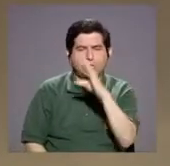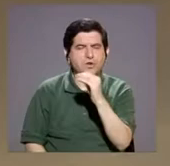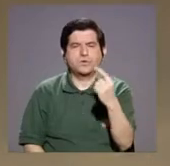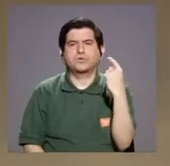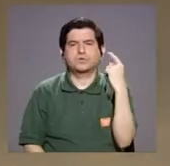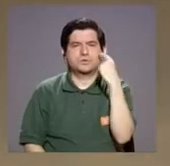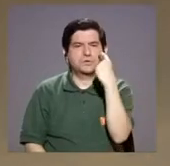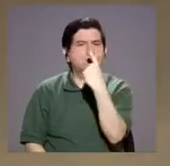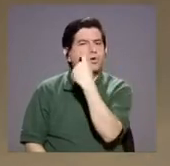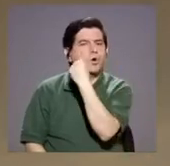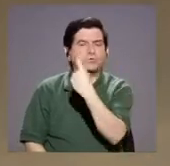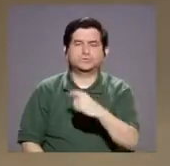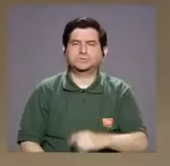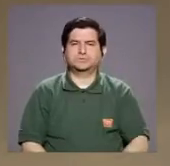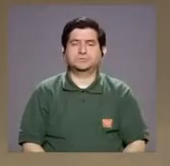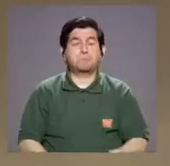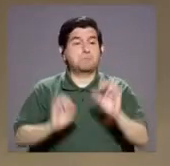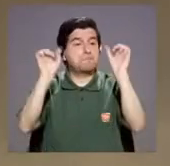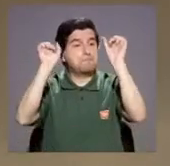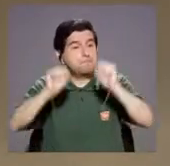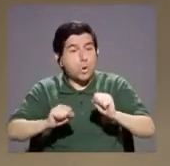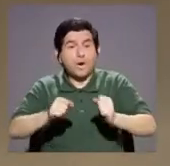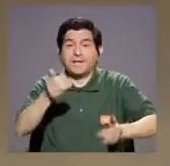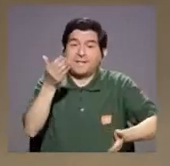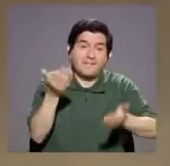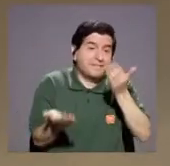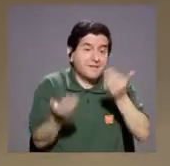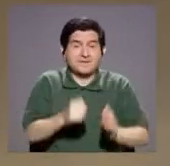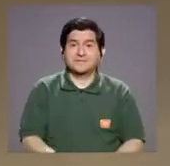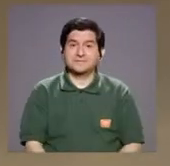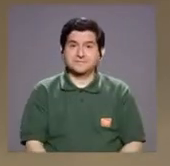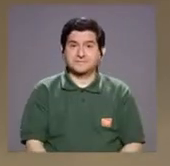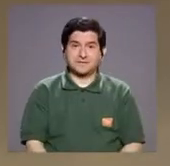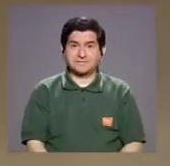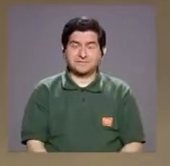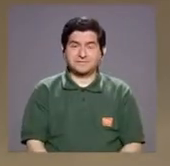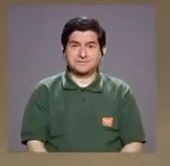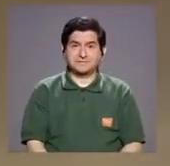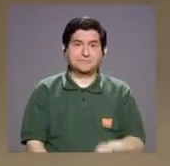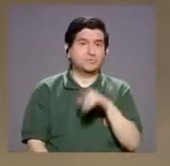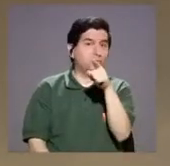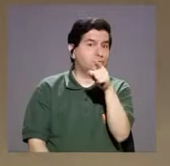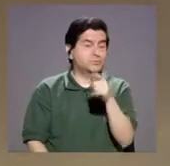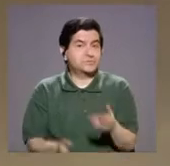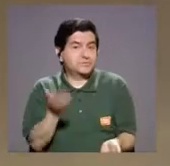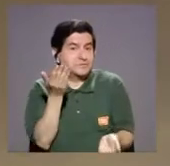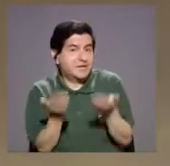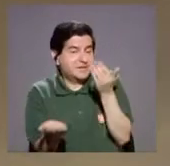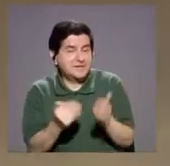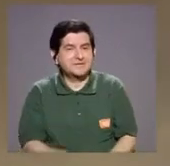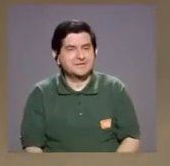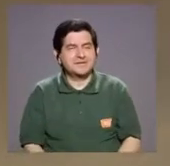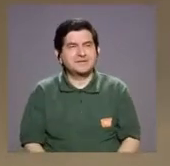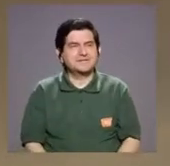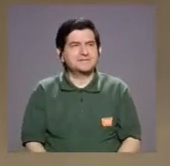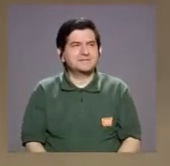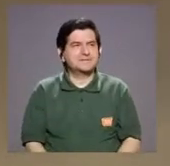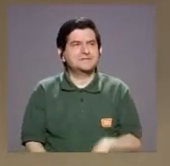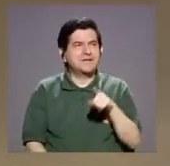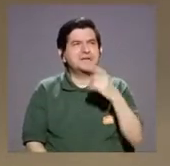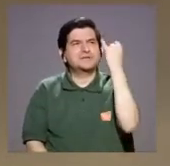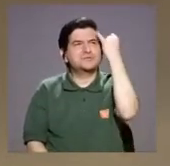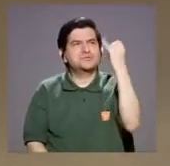porque pudiera ser que usted estuviera ahí y es un término muy muy